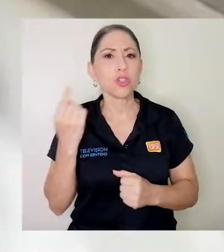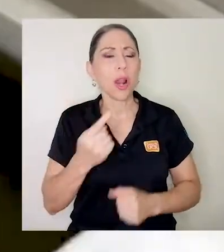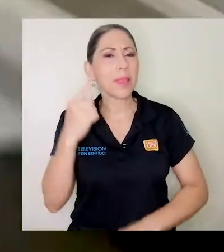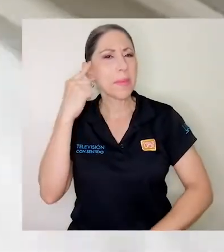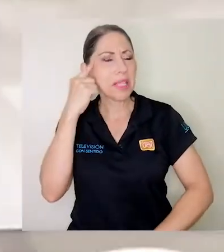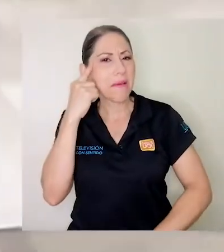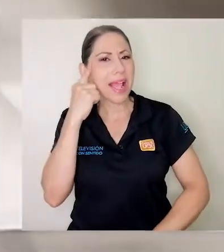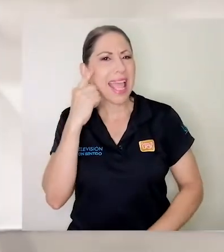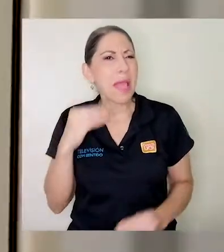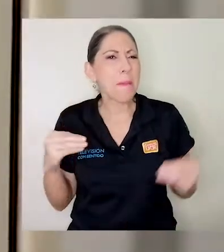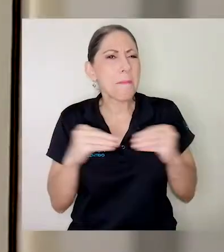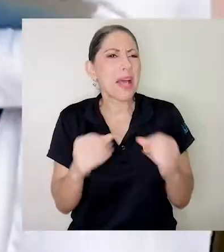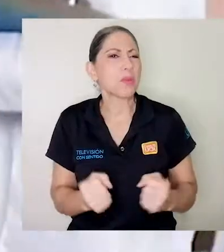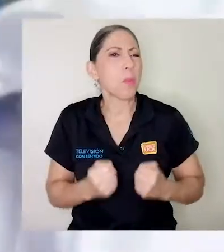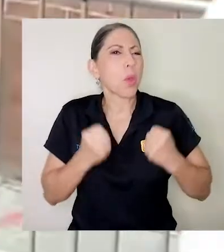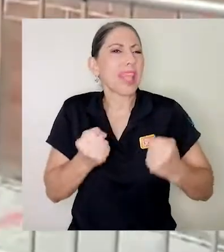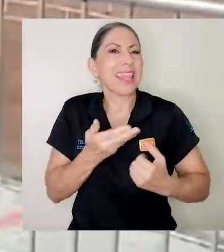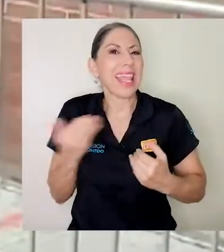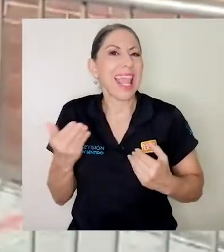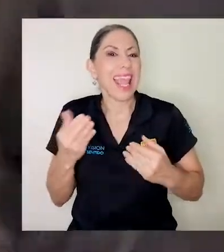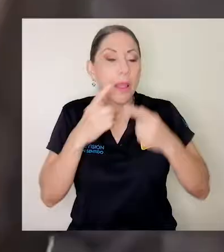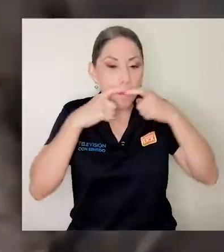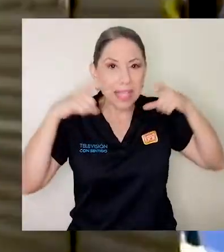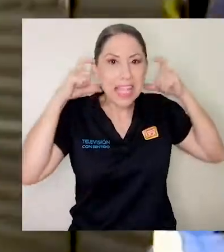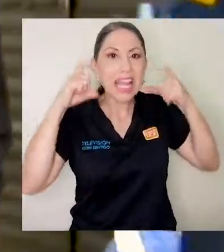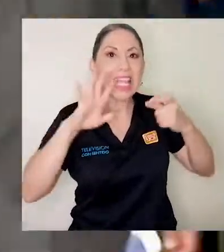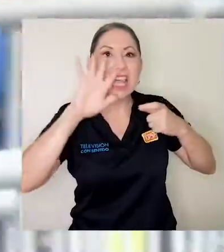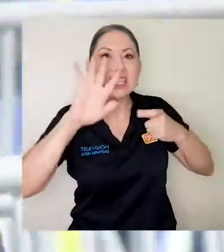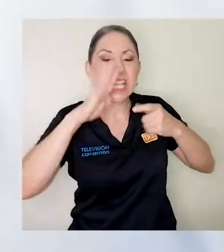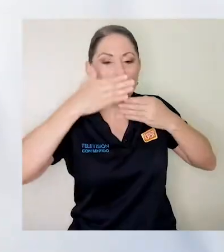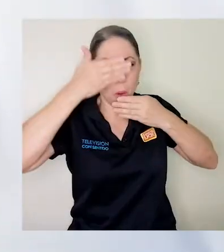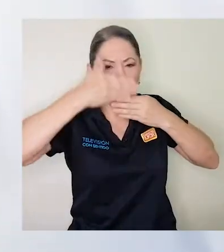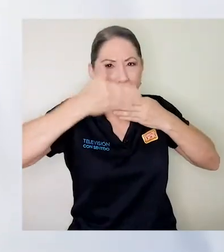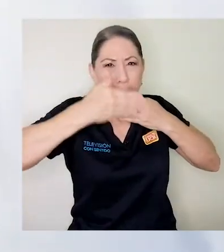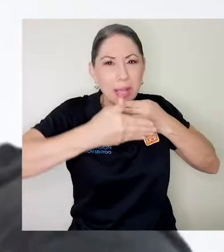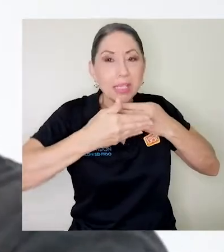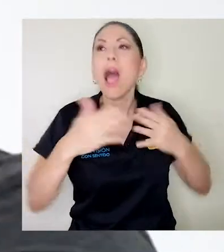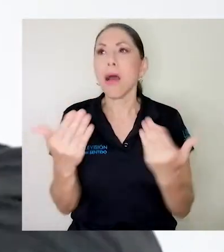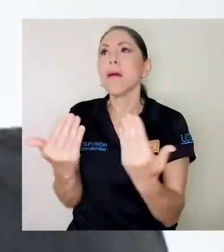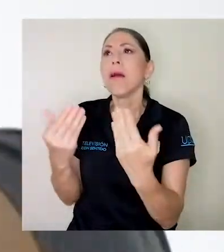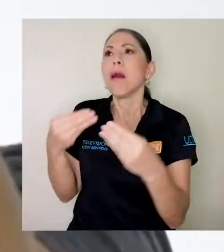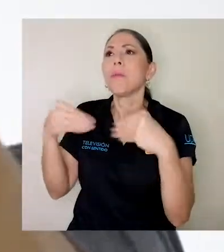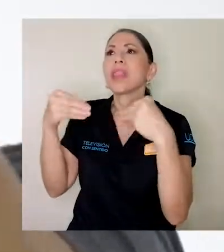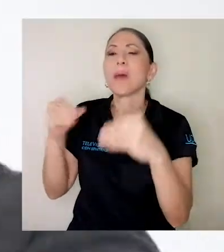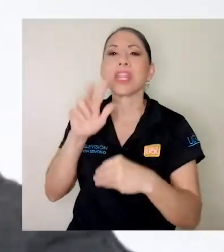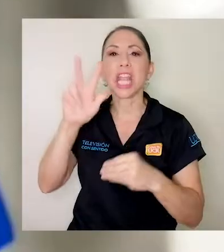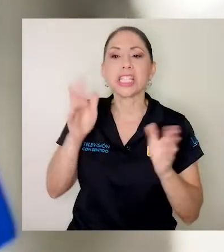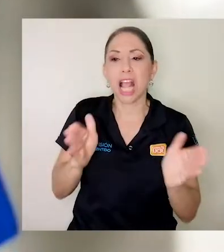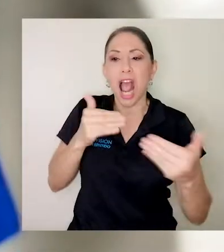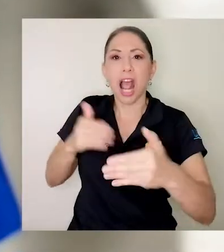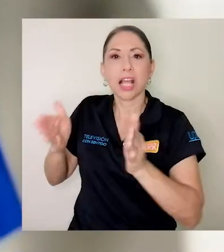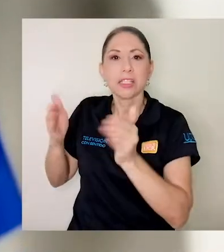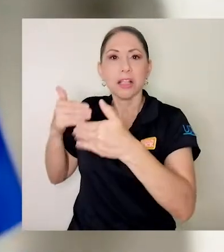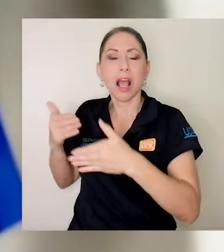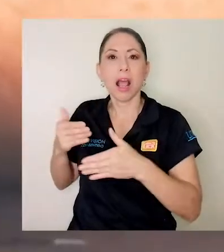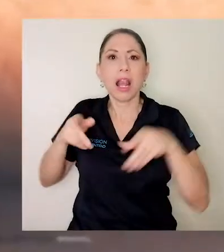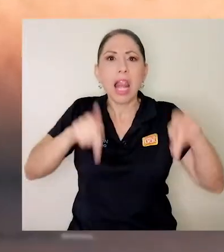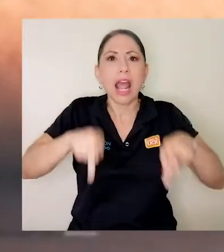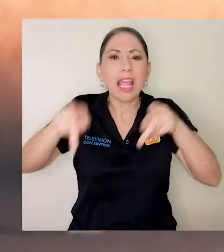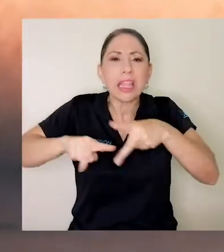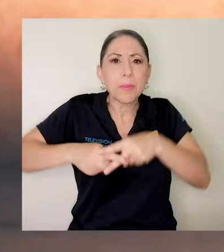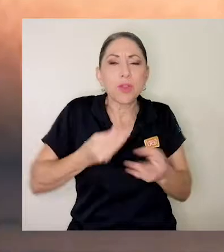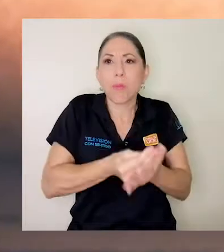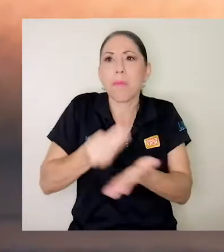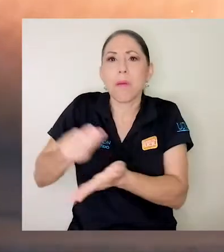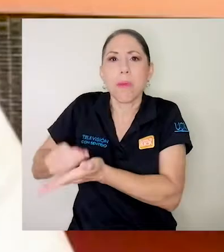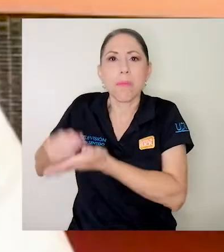más potente? La mascarilla de 5 capas, véndame 3 cajas. Y esto lo empezó a hacer la gente al grado tal que